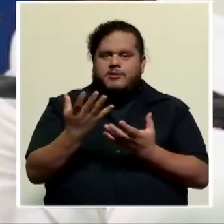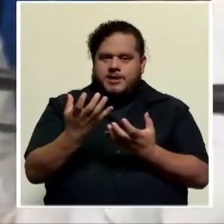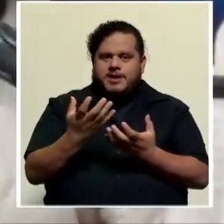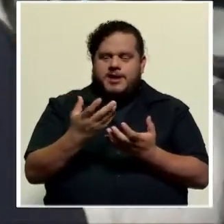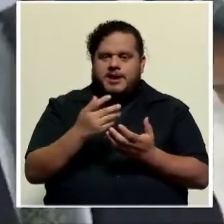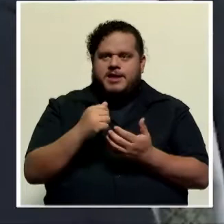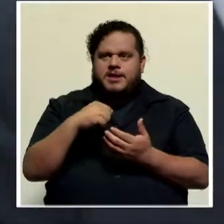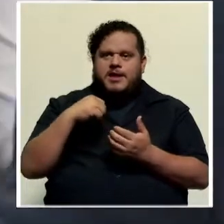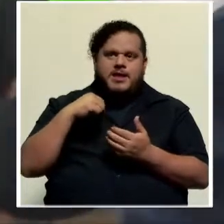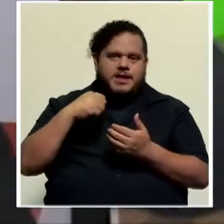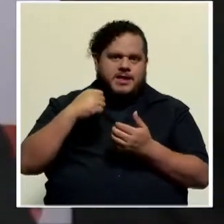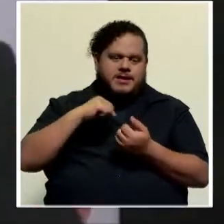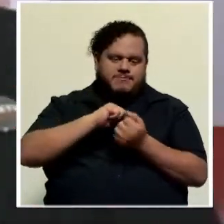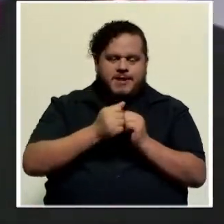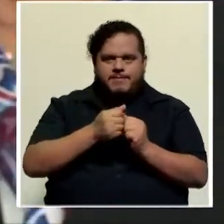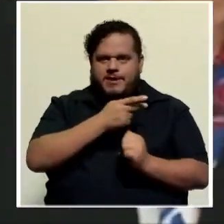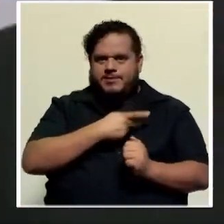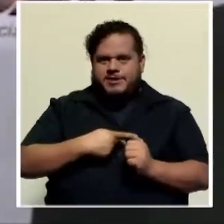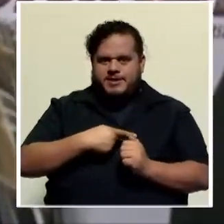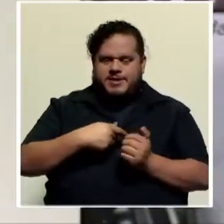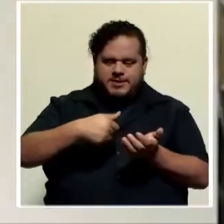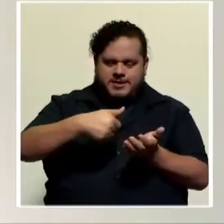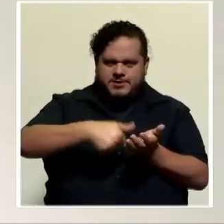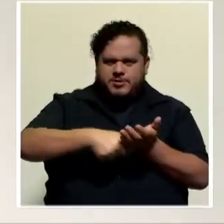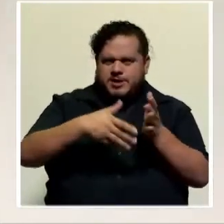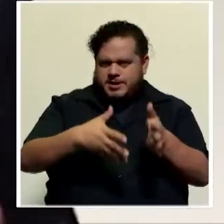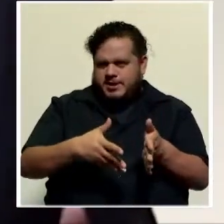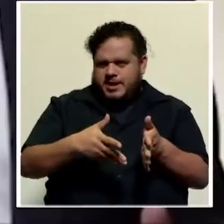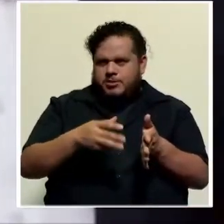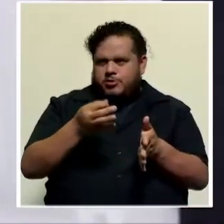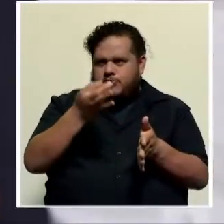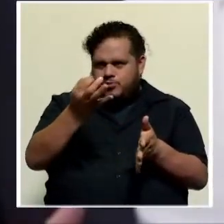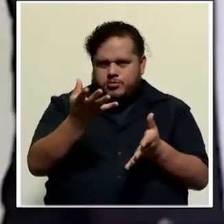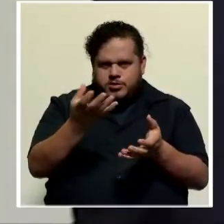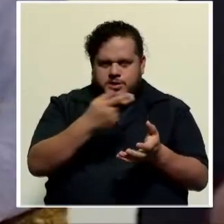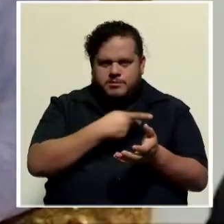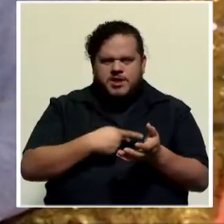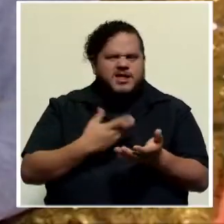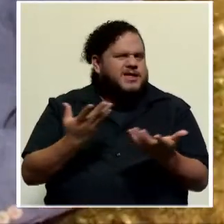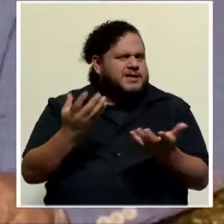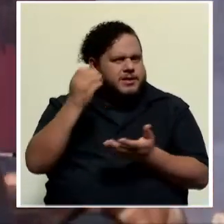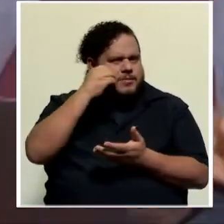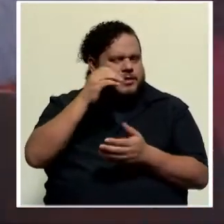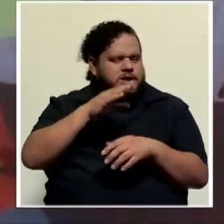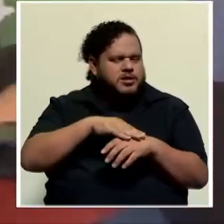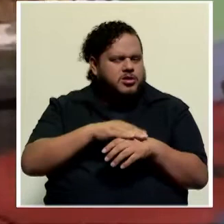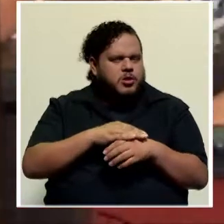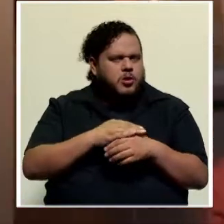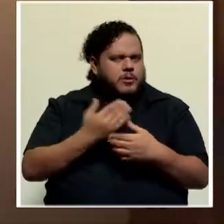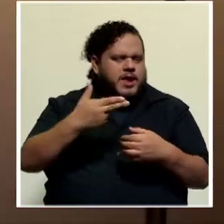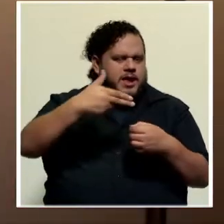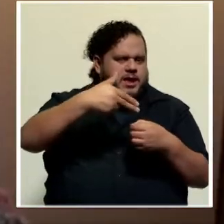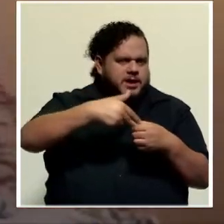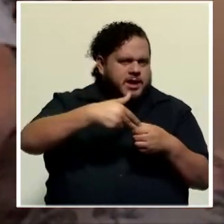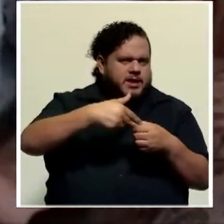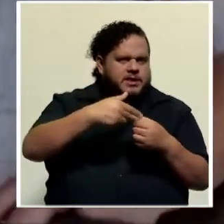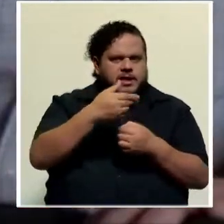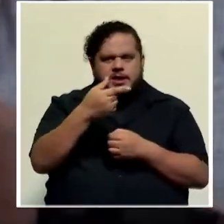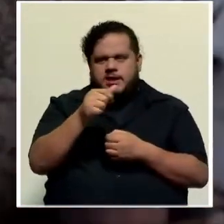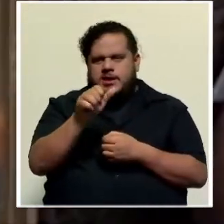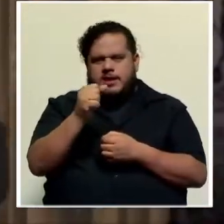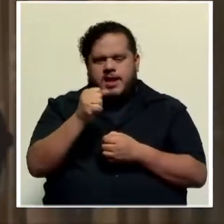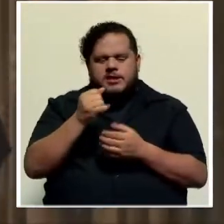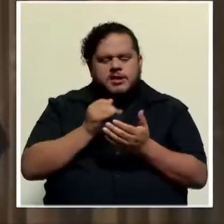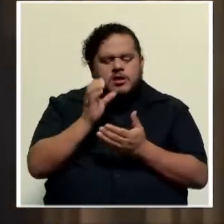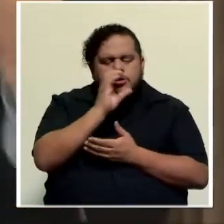gobierno. ¿Qué opinan los candidatos a la presidencia sobre explotar petróleo y gas en Costa Rica? A diferencia